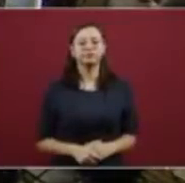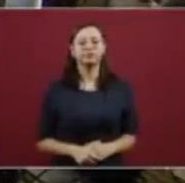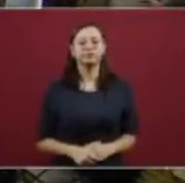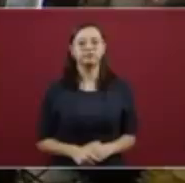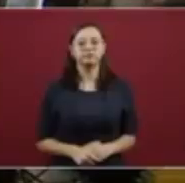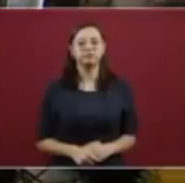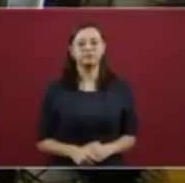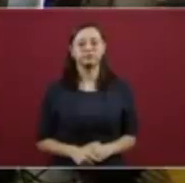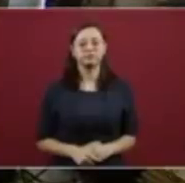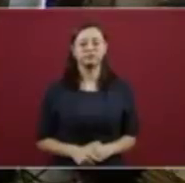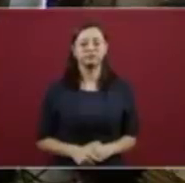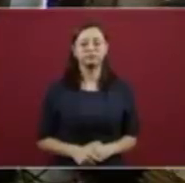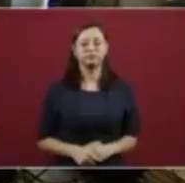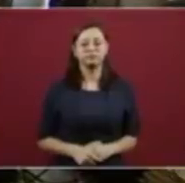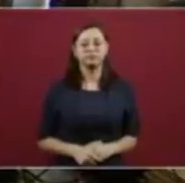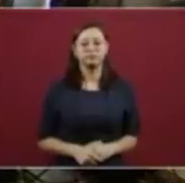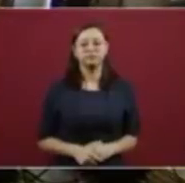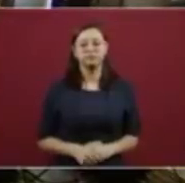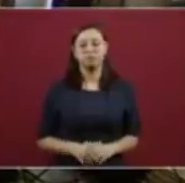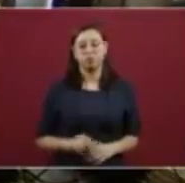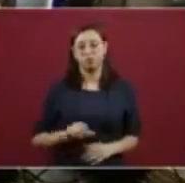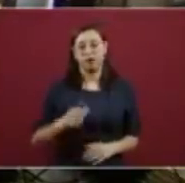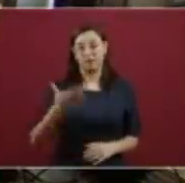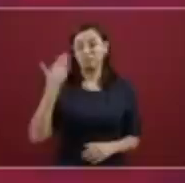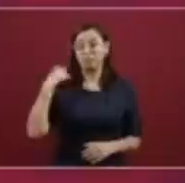como se acordó,